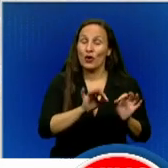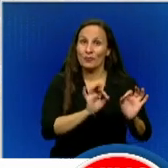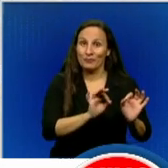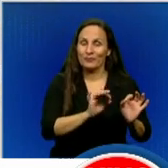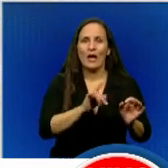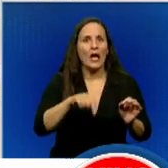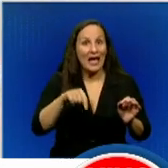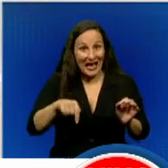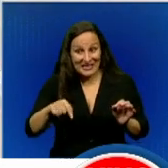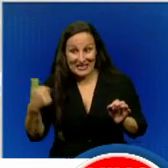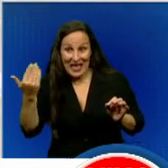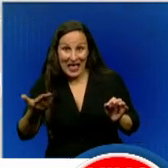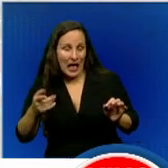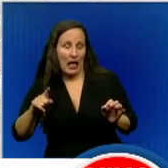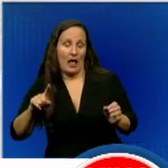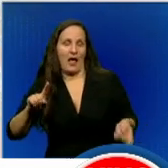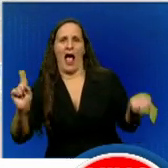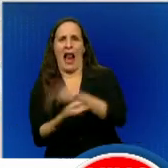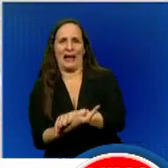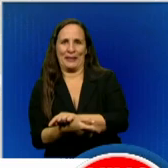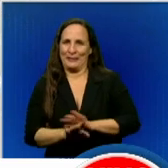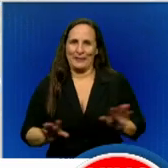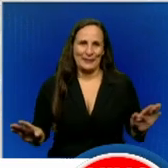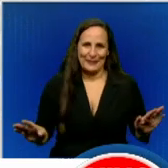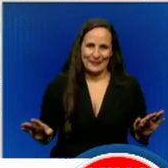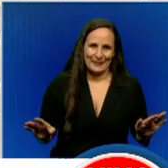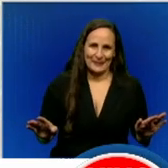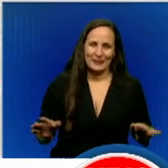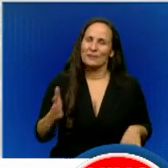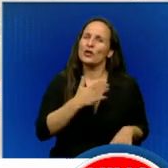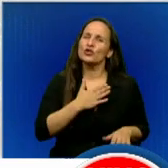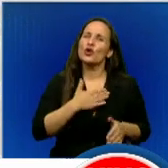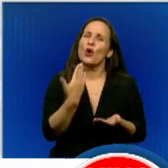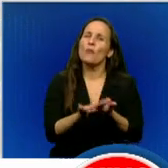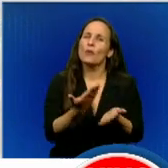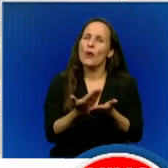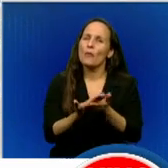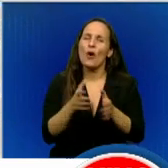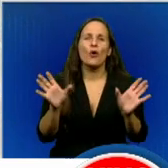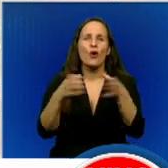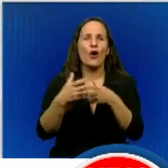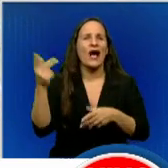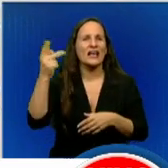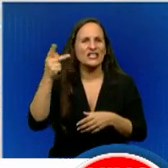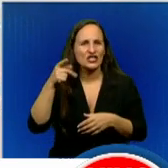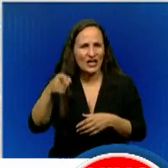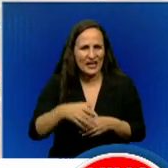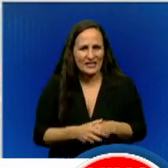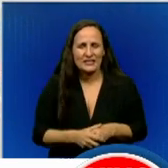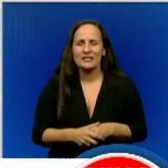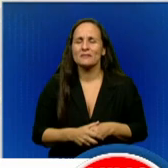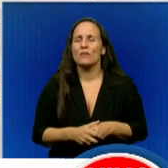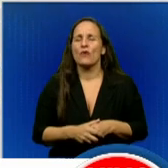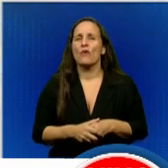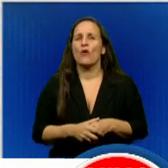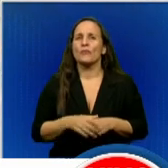a ese señor presidente yo les propongo al kirchnerismo y aquella mal